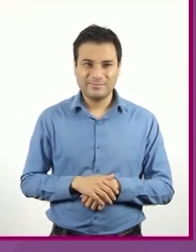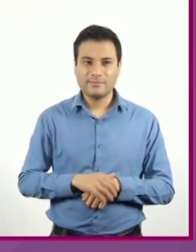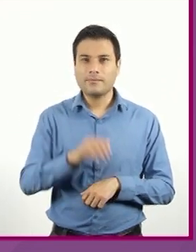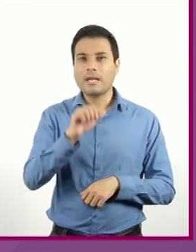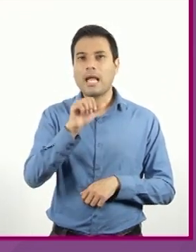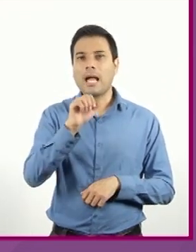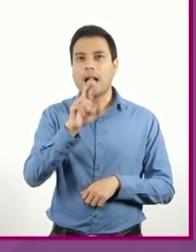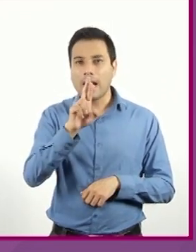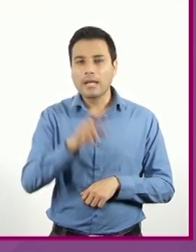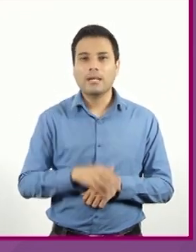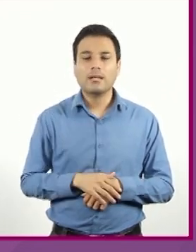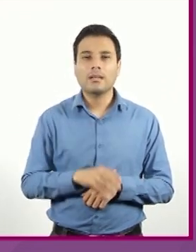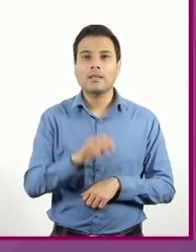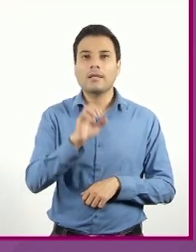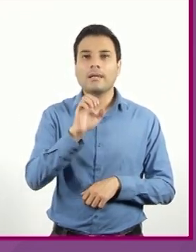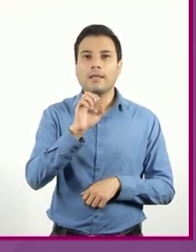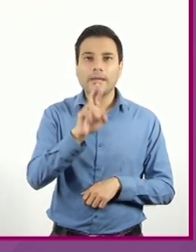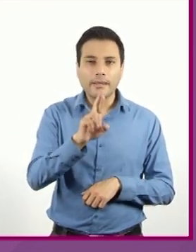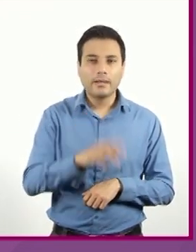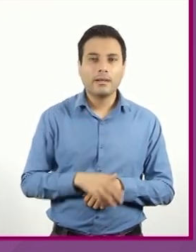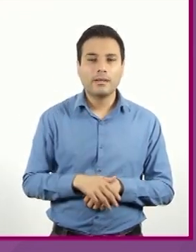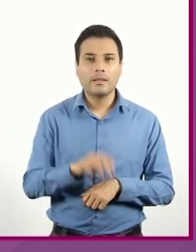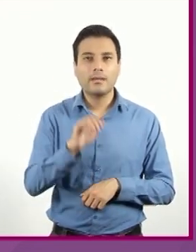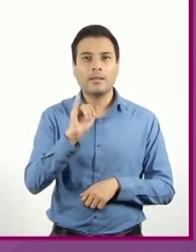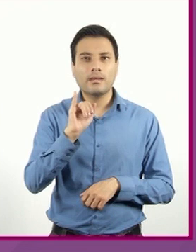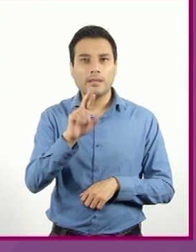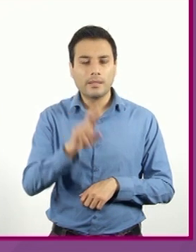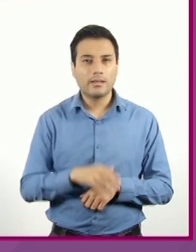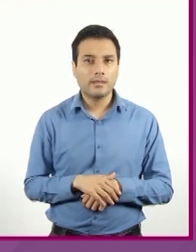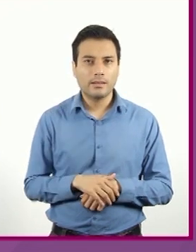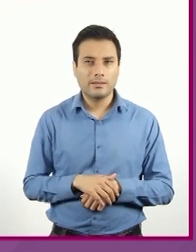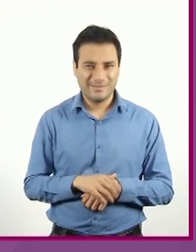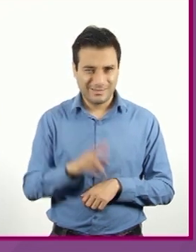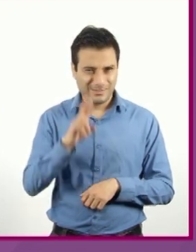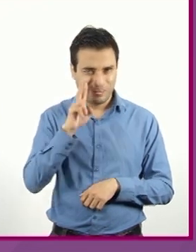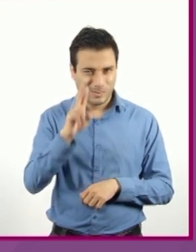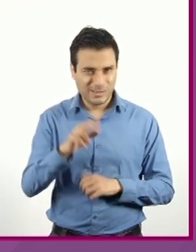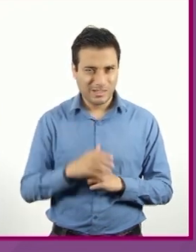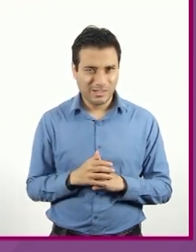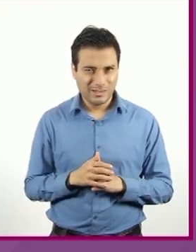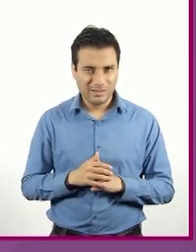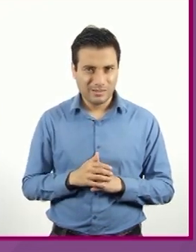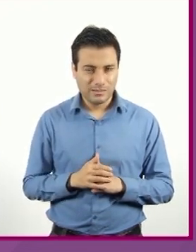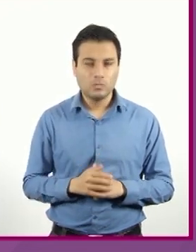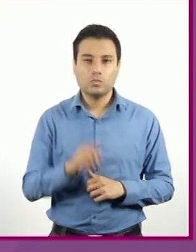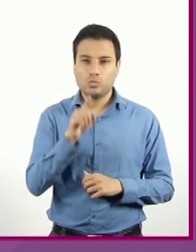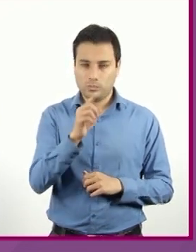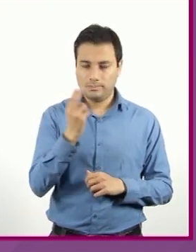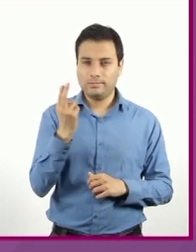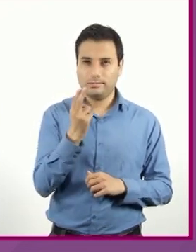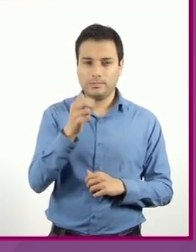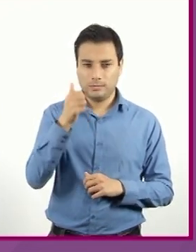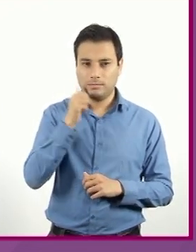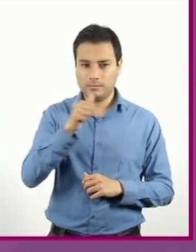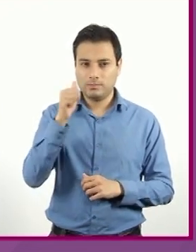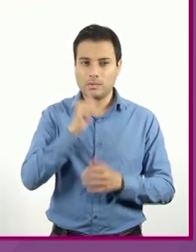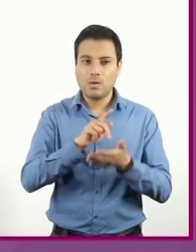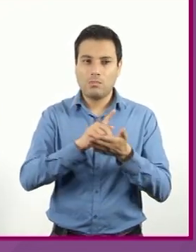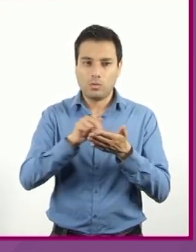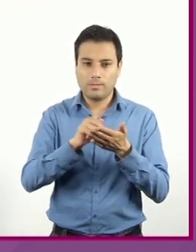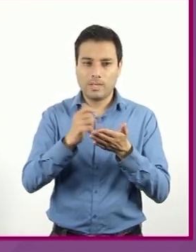formulario impreso. Es indispensable anotar los datos con tinta azul. Favor